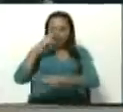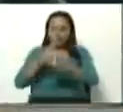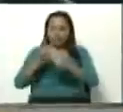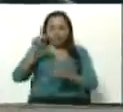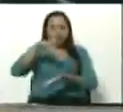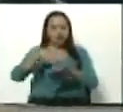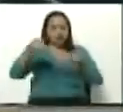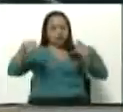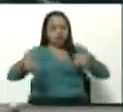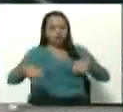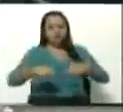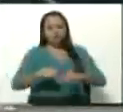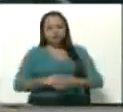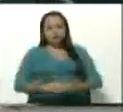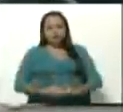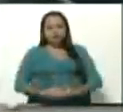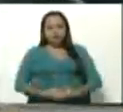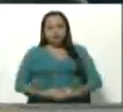aquí.